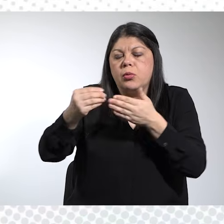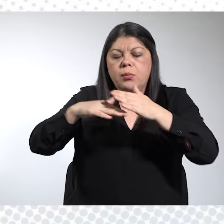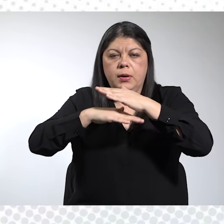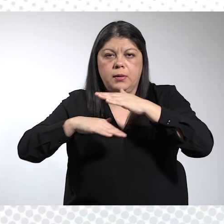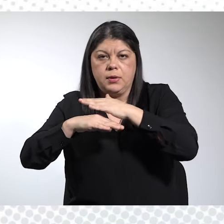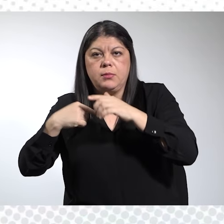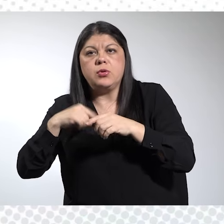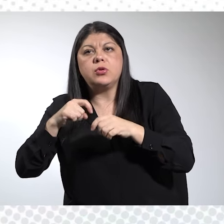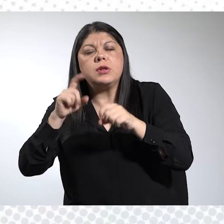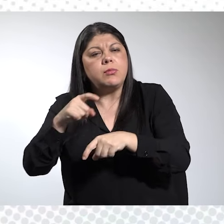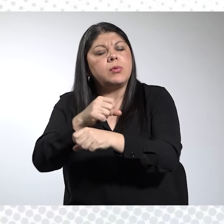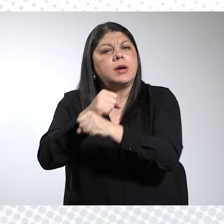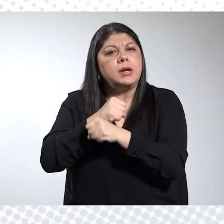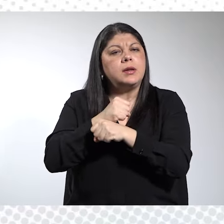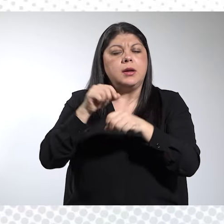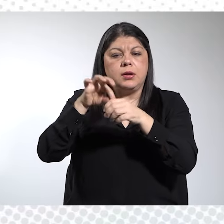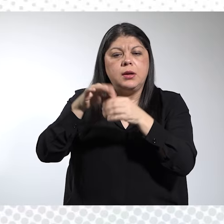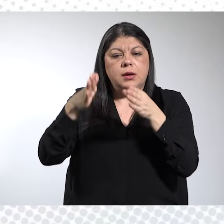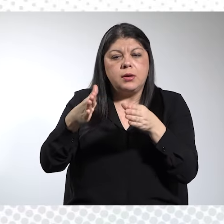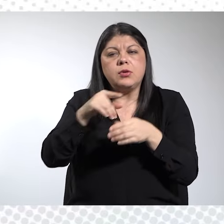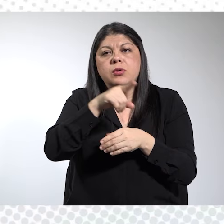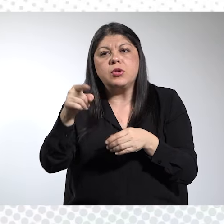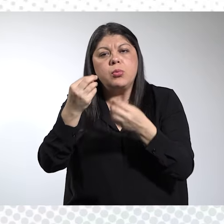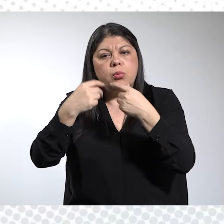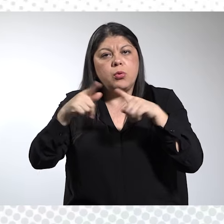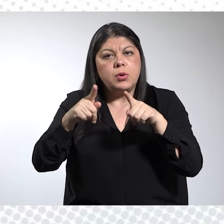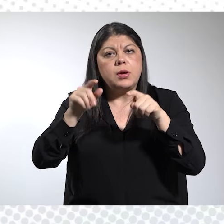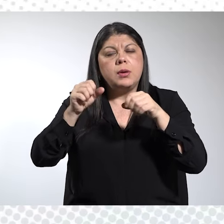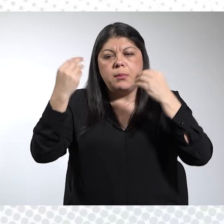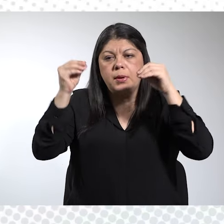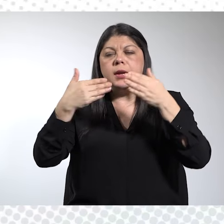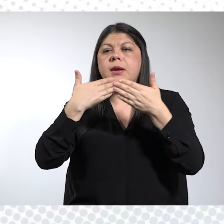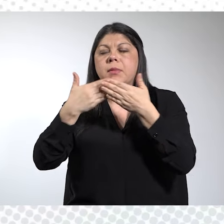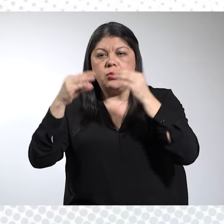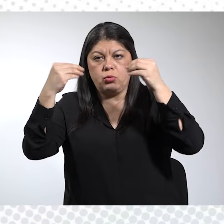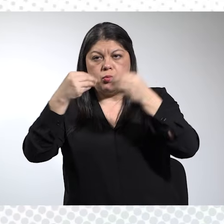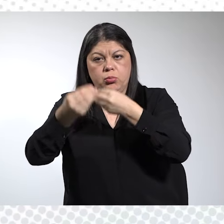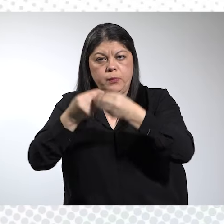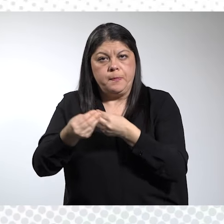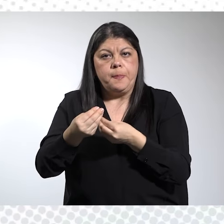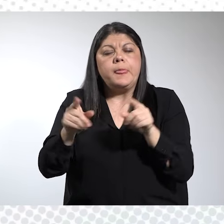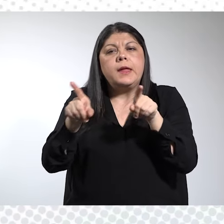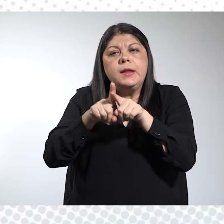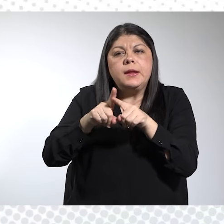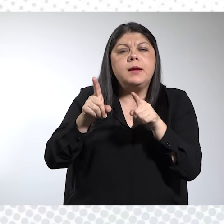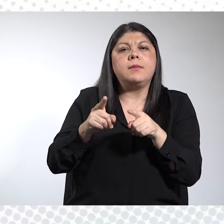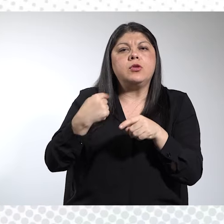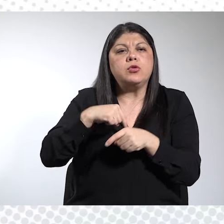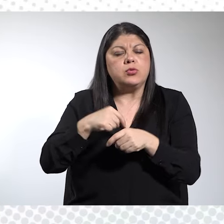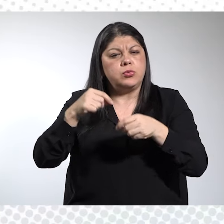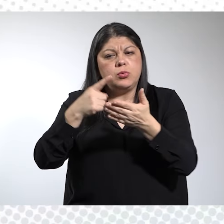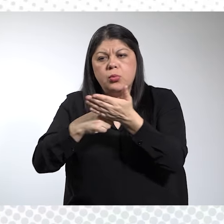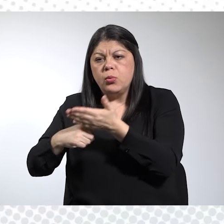todos ocupamos, pero yo le debo garantizar al agricultor nacional que tiene la oportunidad de vender bien sus productos y eventualmente tenemos